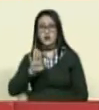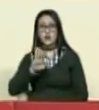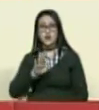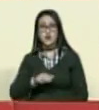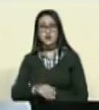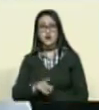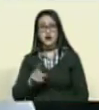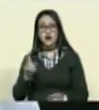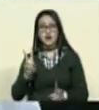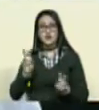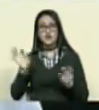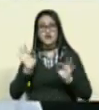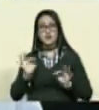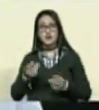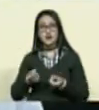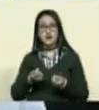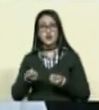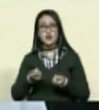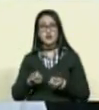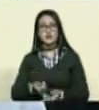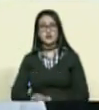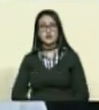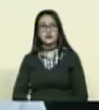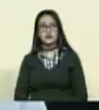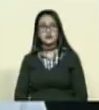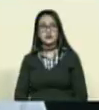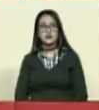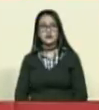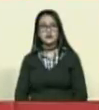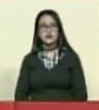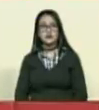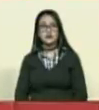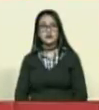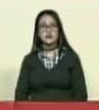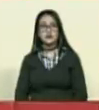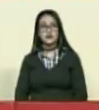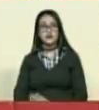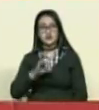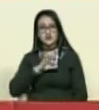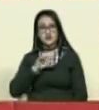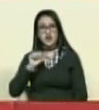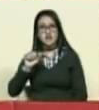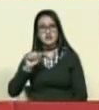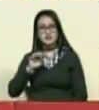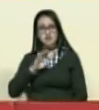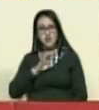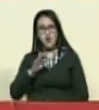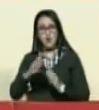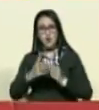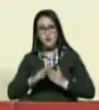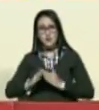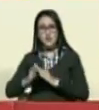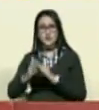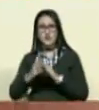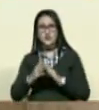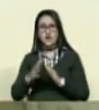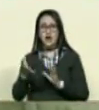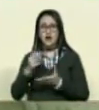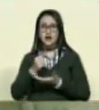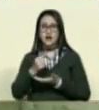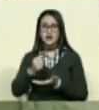modelo económico productivo. La dimensión del socialismo territorial, las comunas, los